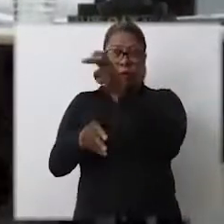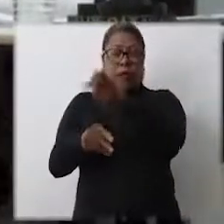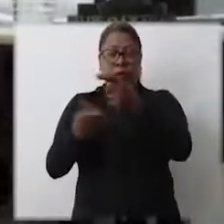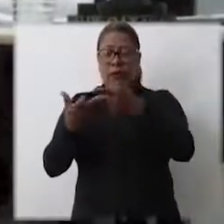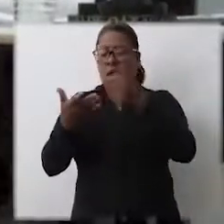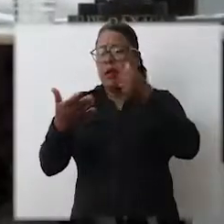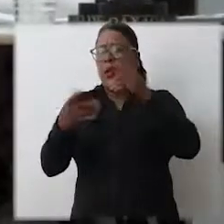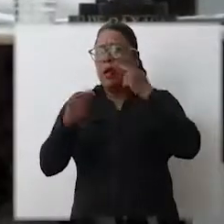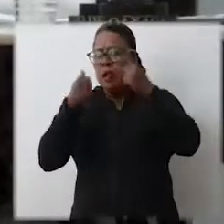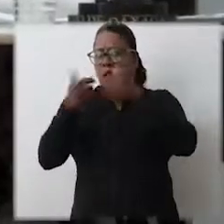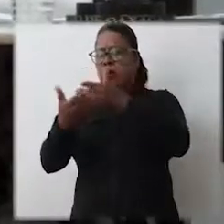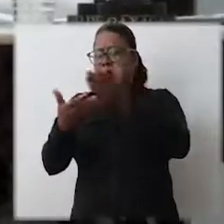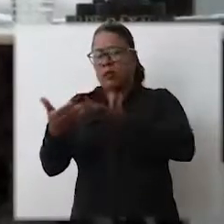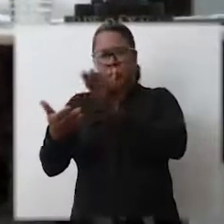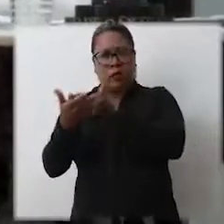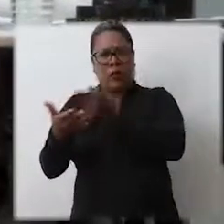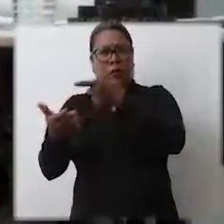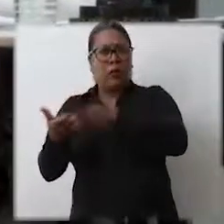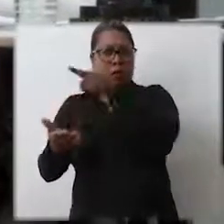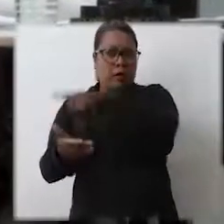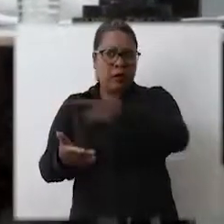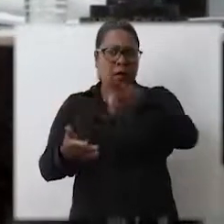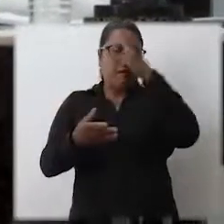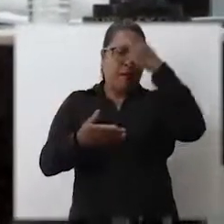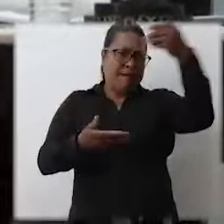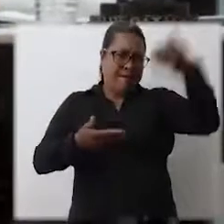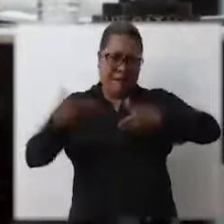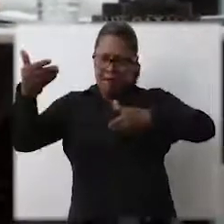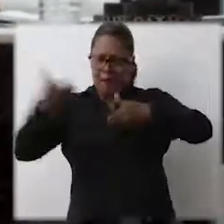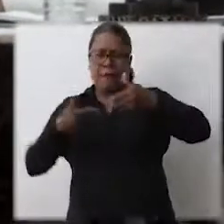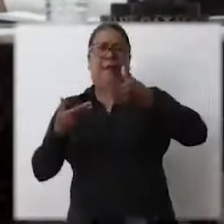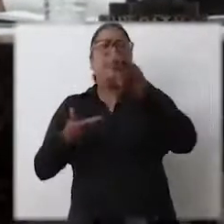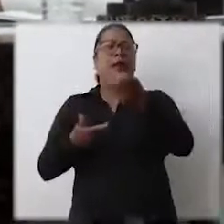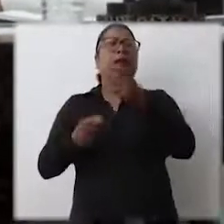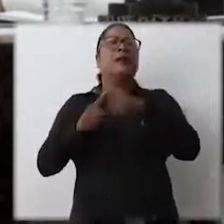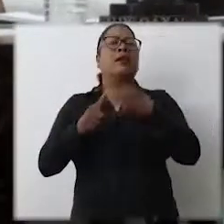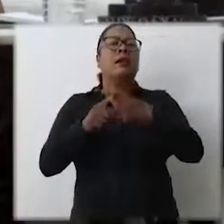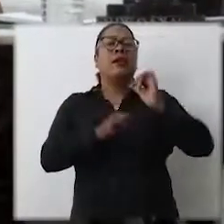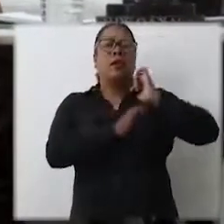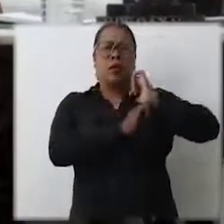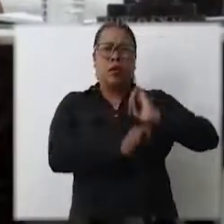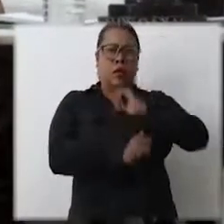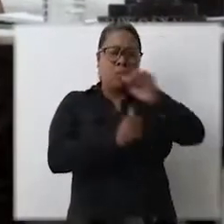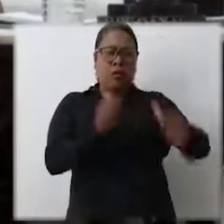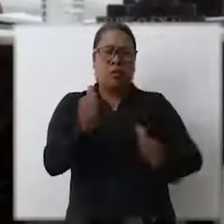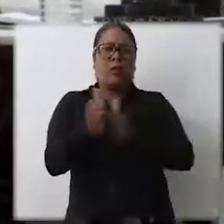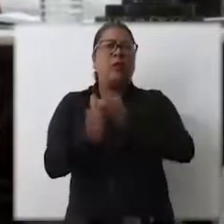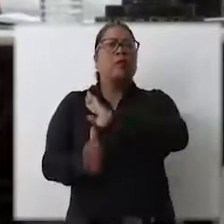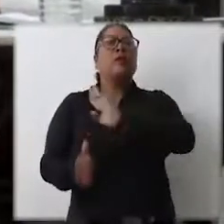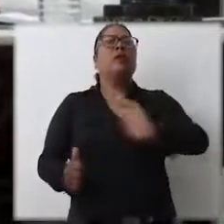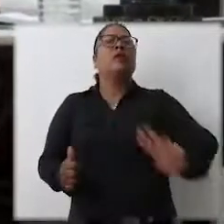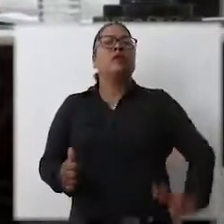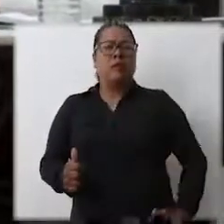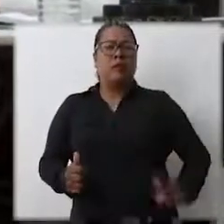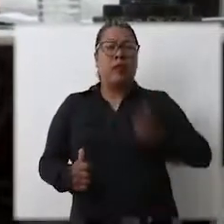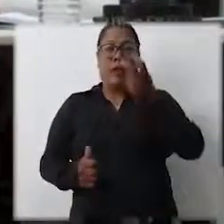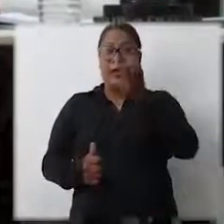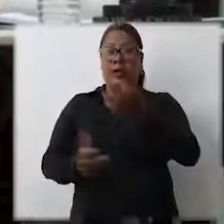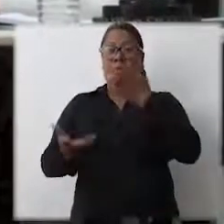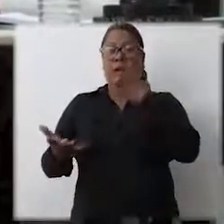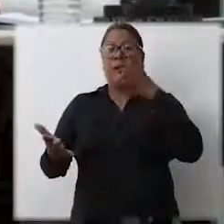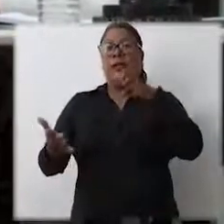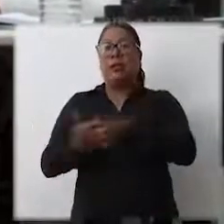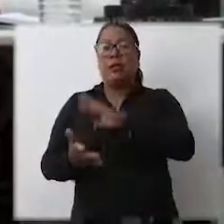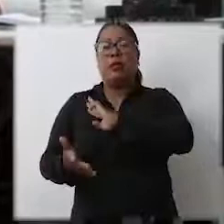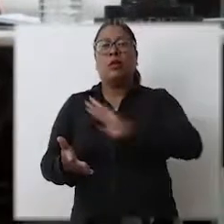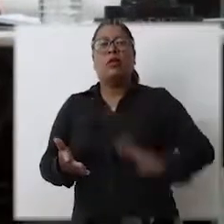actuaciones realizadas de la Presidencia Municipal, nombrando a los siguientes responsables administrativos que cubrirán las ausencias de los propietarios: